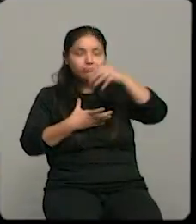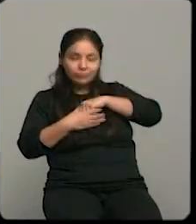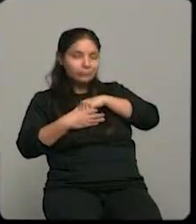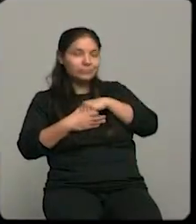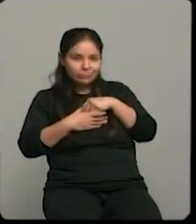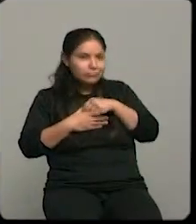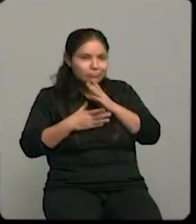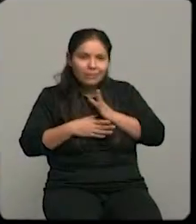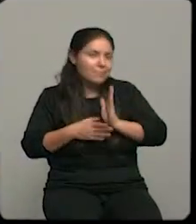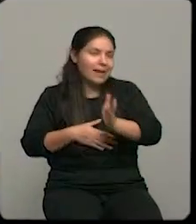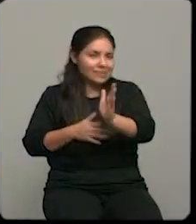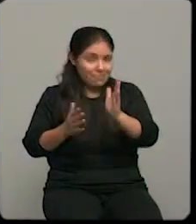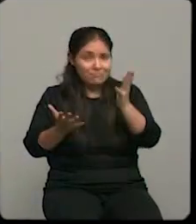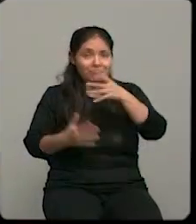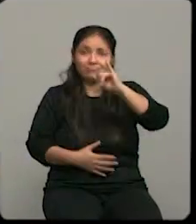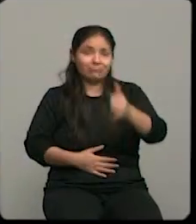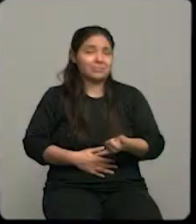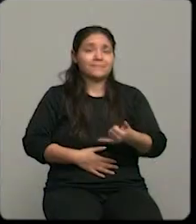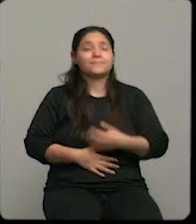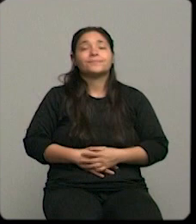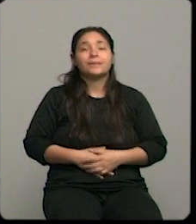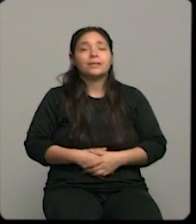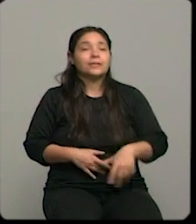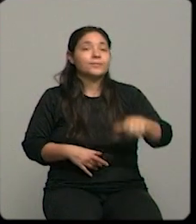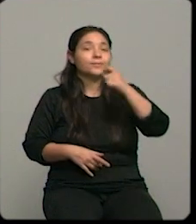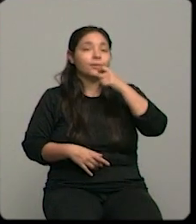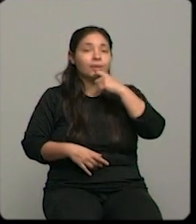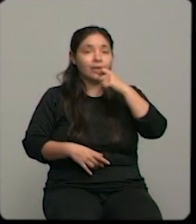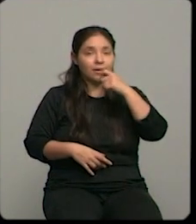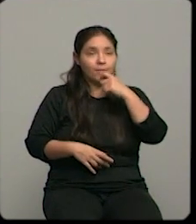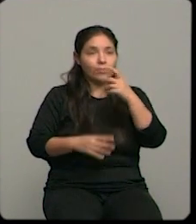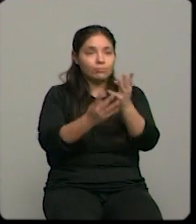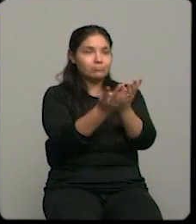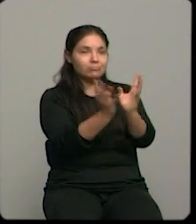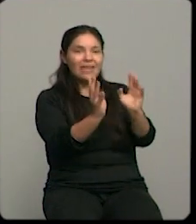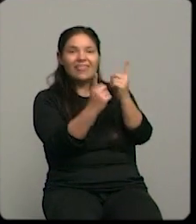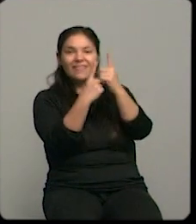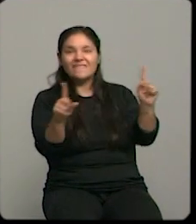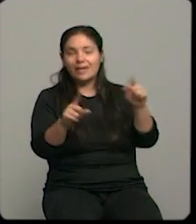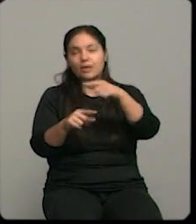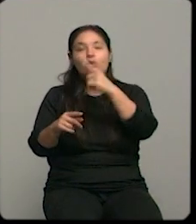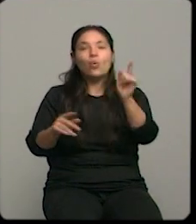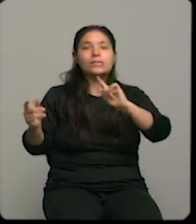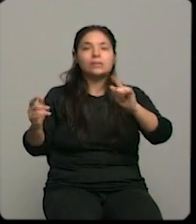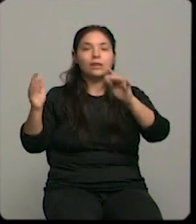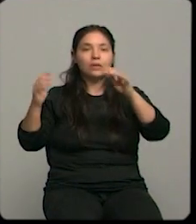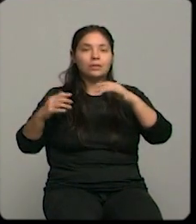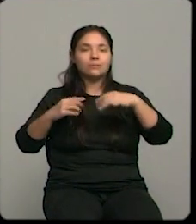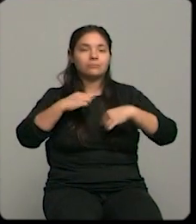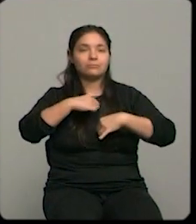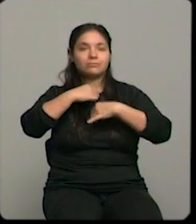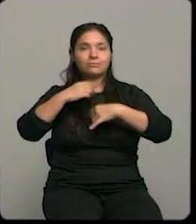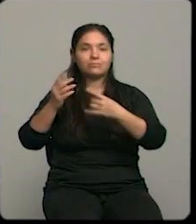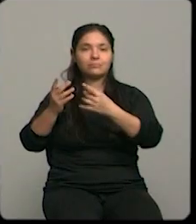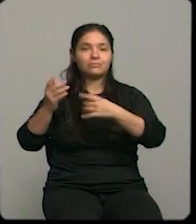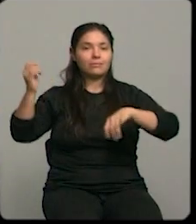acercar esa orquesta sinfónica al también entrar por otros estilos, acercarla más a la comunidad, ¿no? Bueno, es